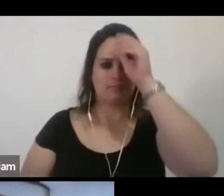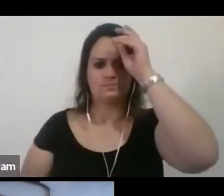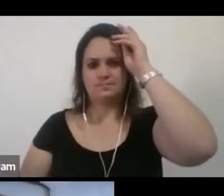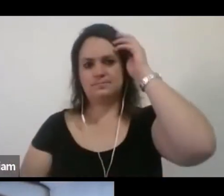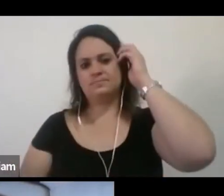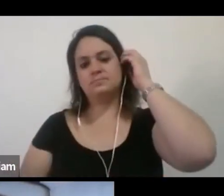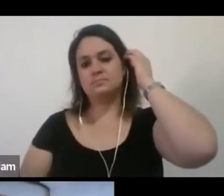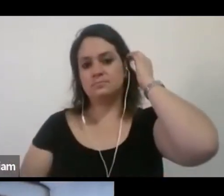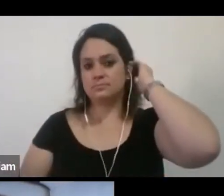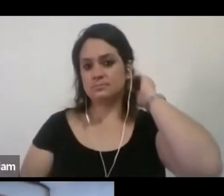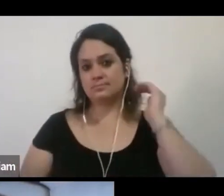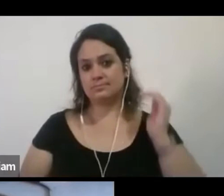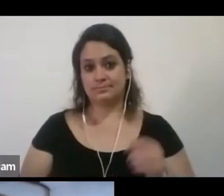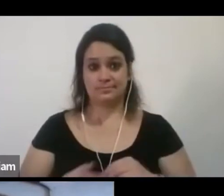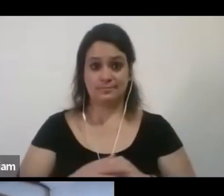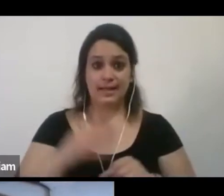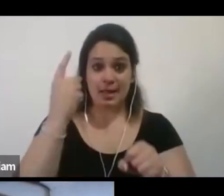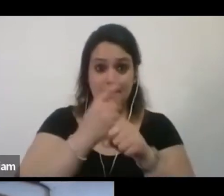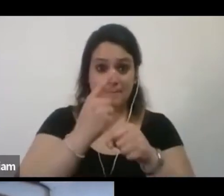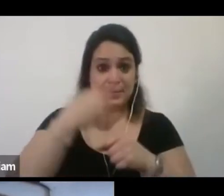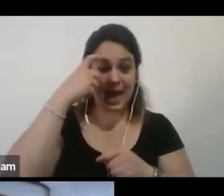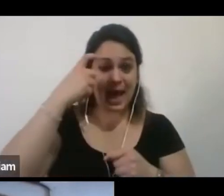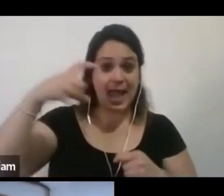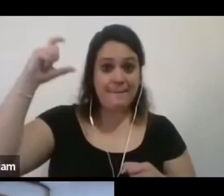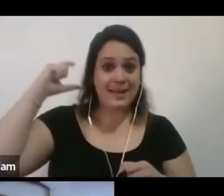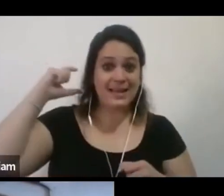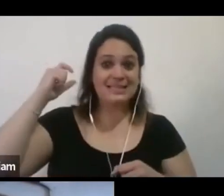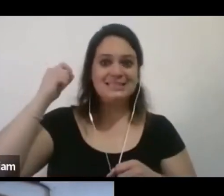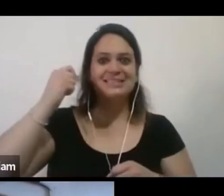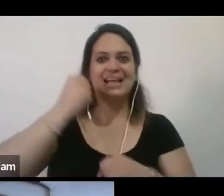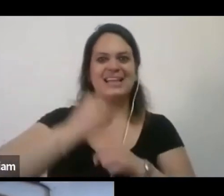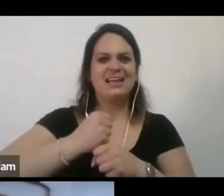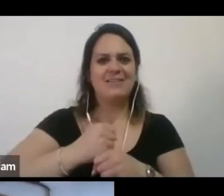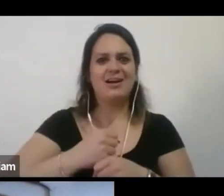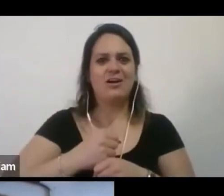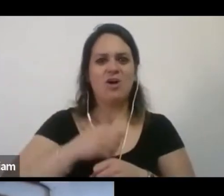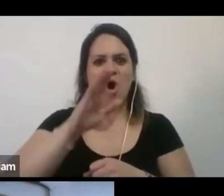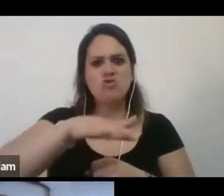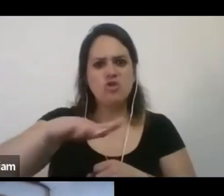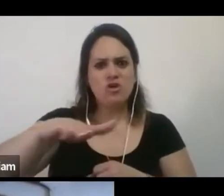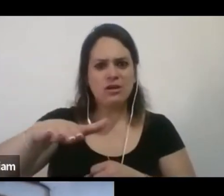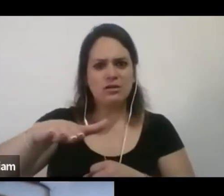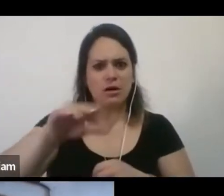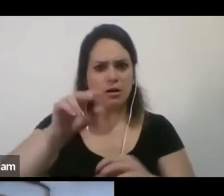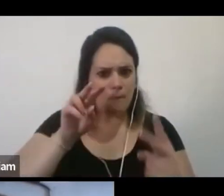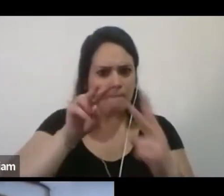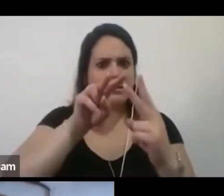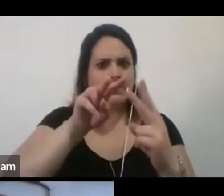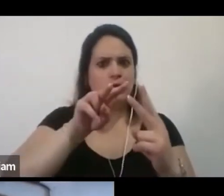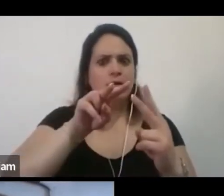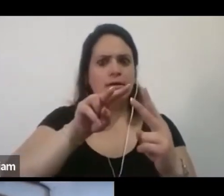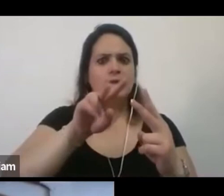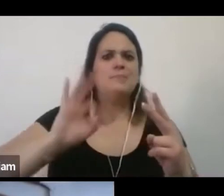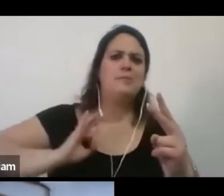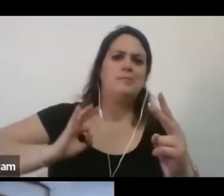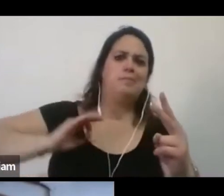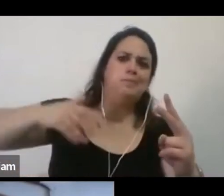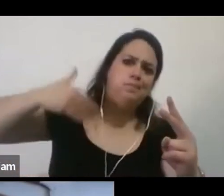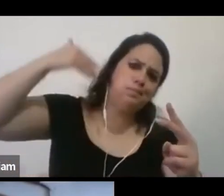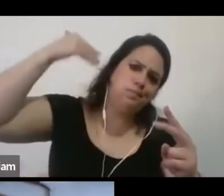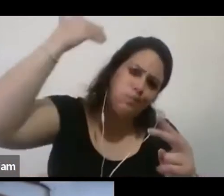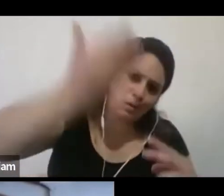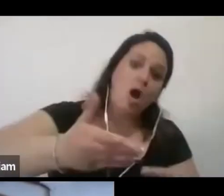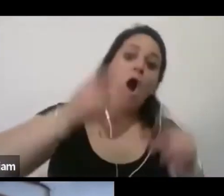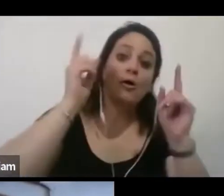Y mi primera experiencia laboral fue con niños, y sigo con niños después de tantos años, que es